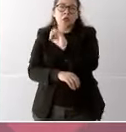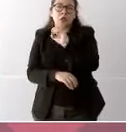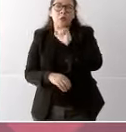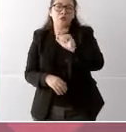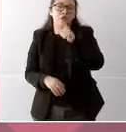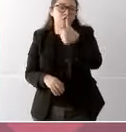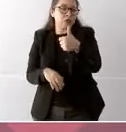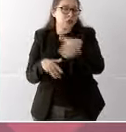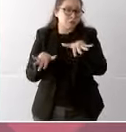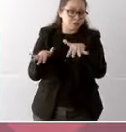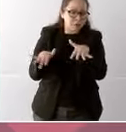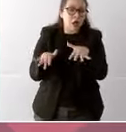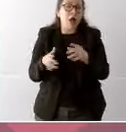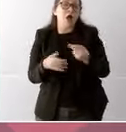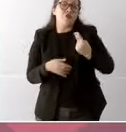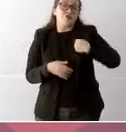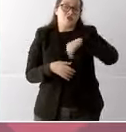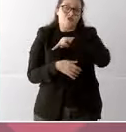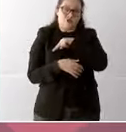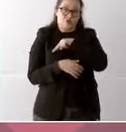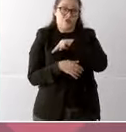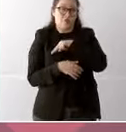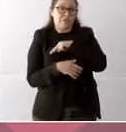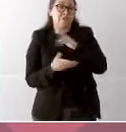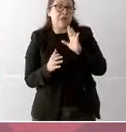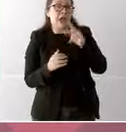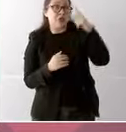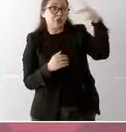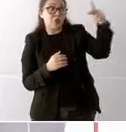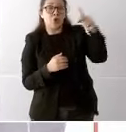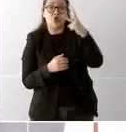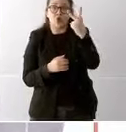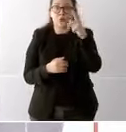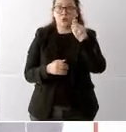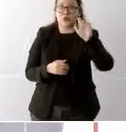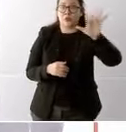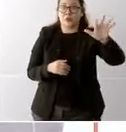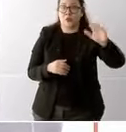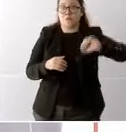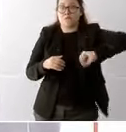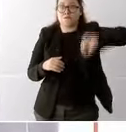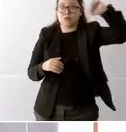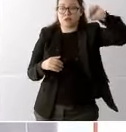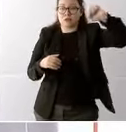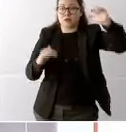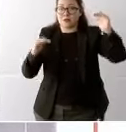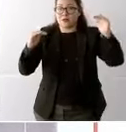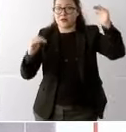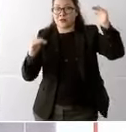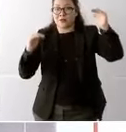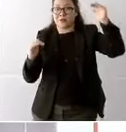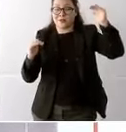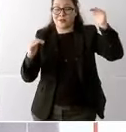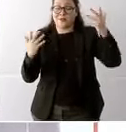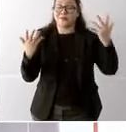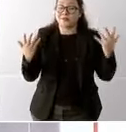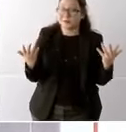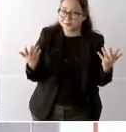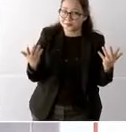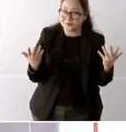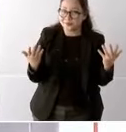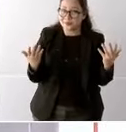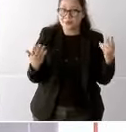0.6 y ellos traen 2.5 por la política que